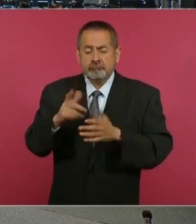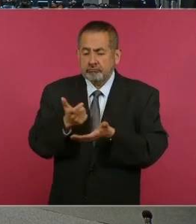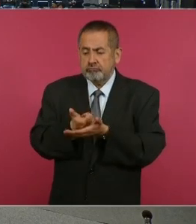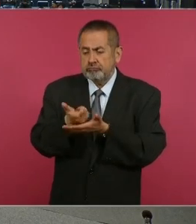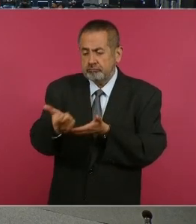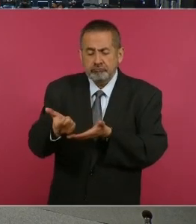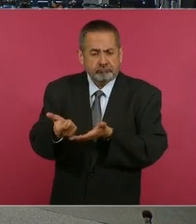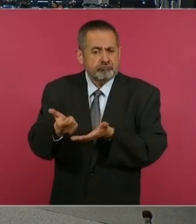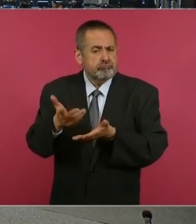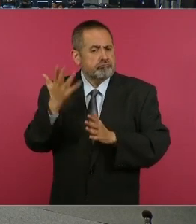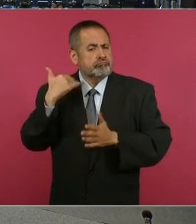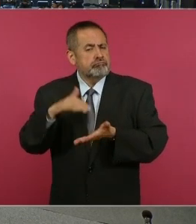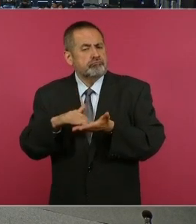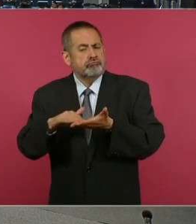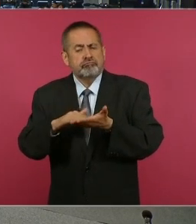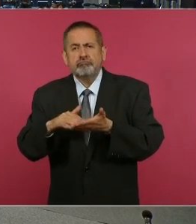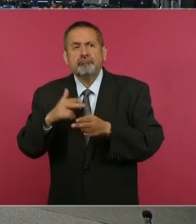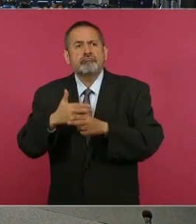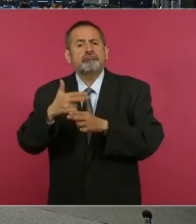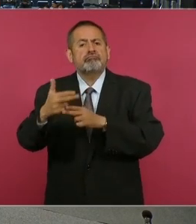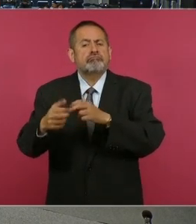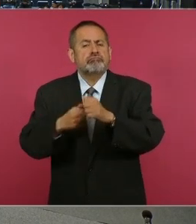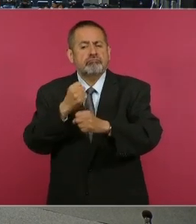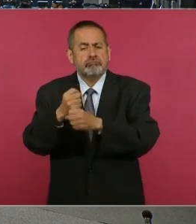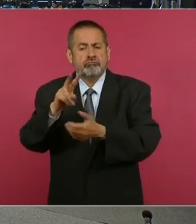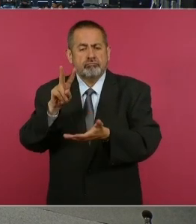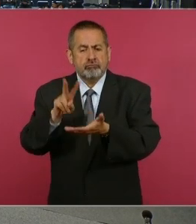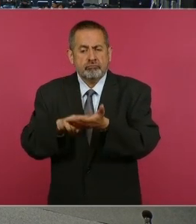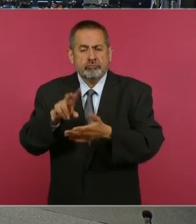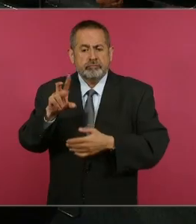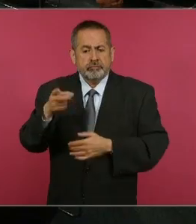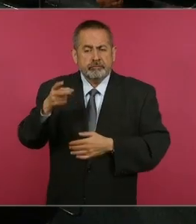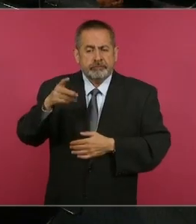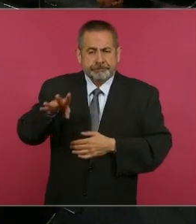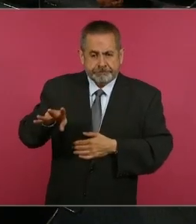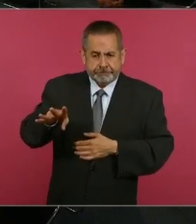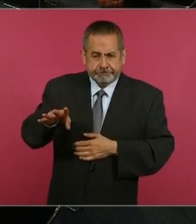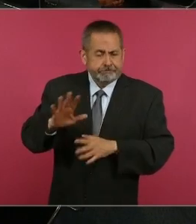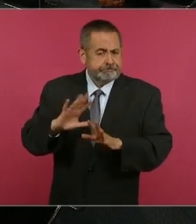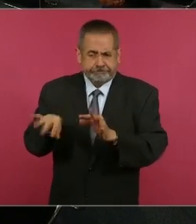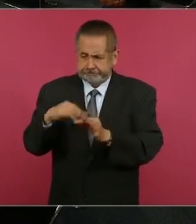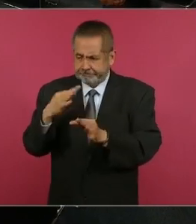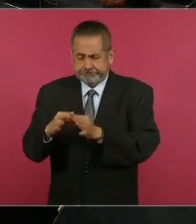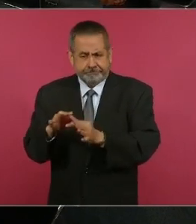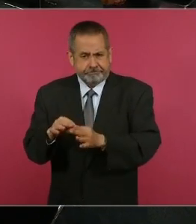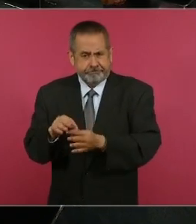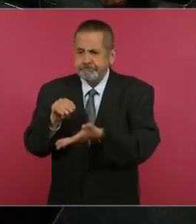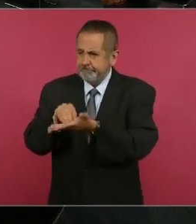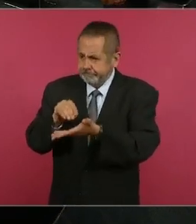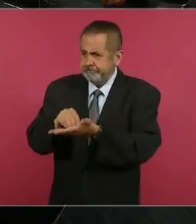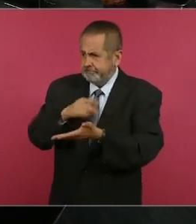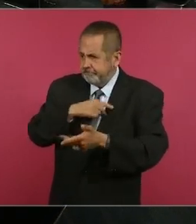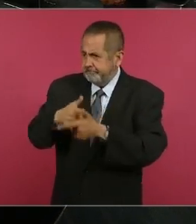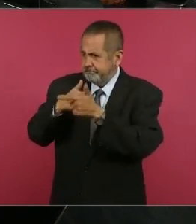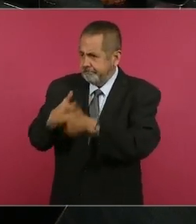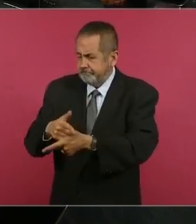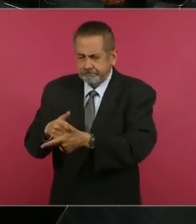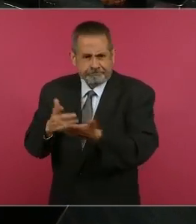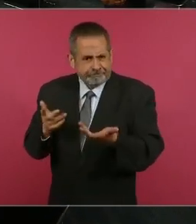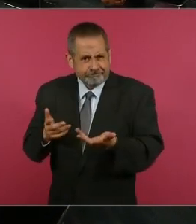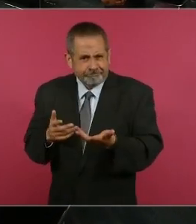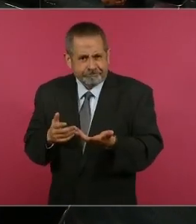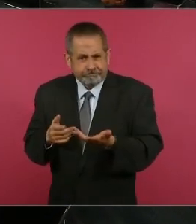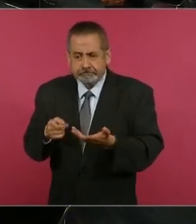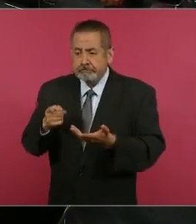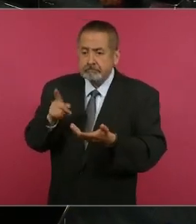Radio Altiplano hasta 2039. Entonces, no era cierto que estaba en